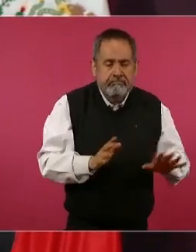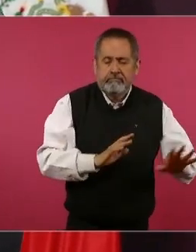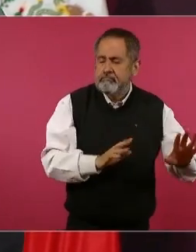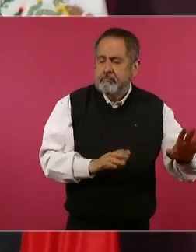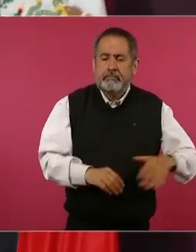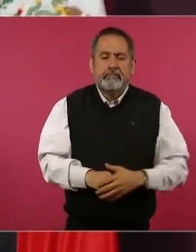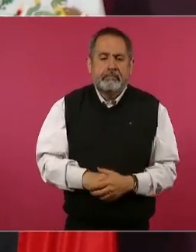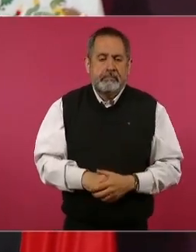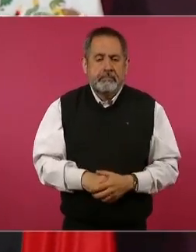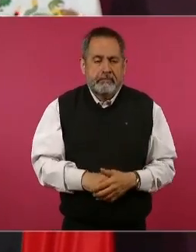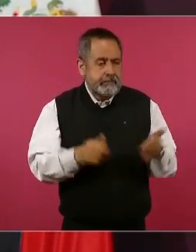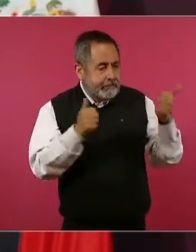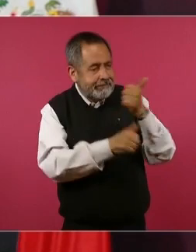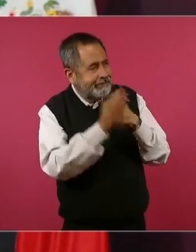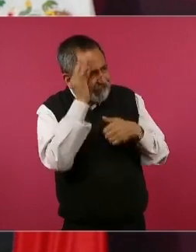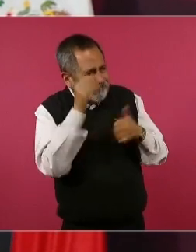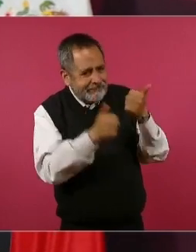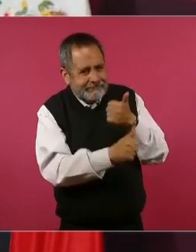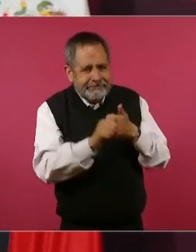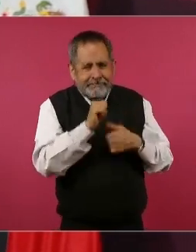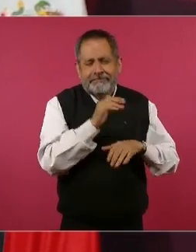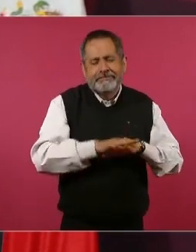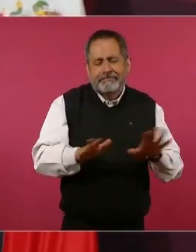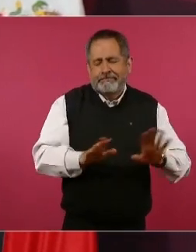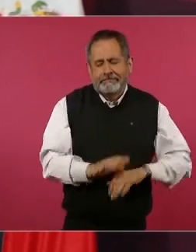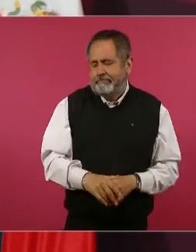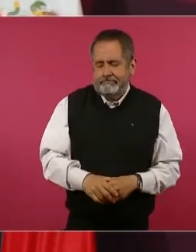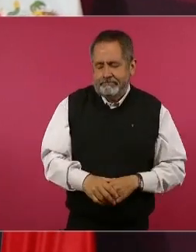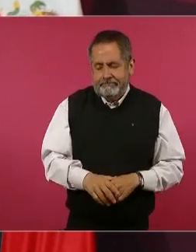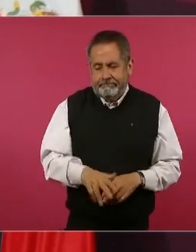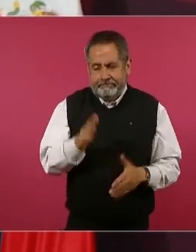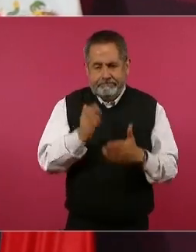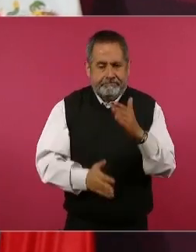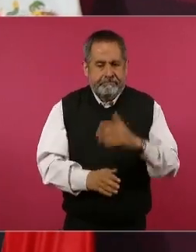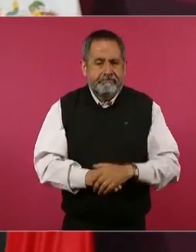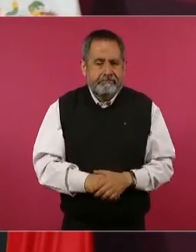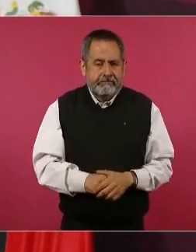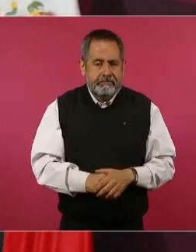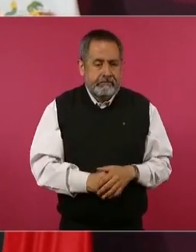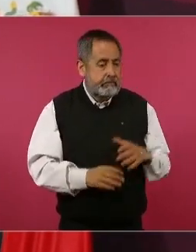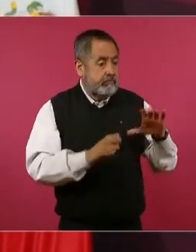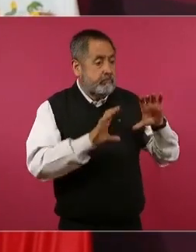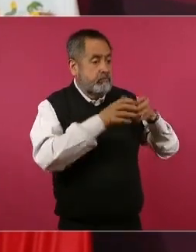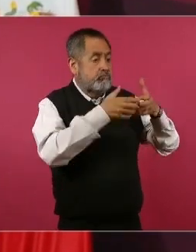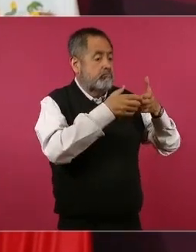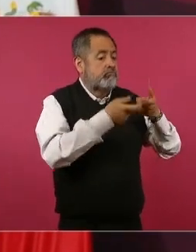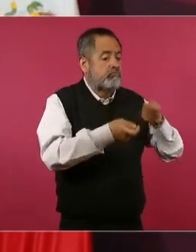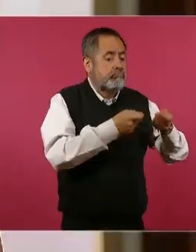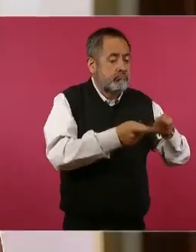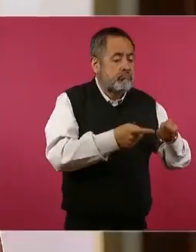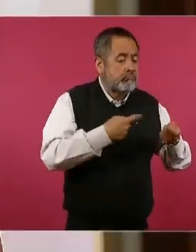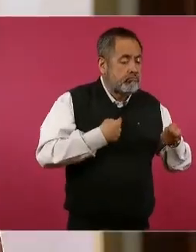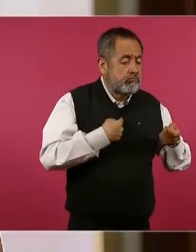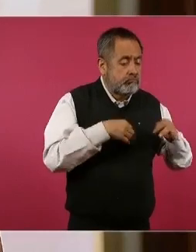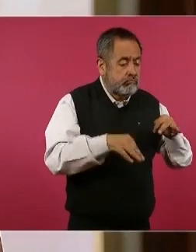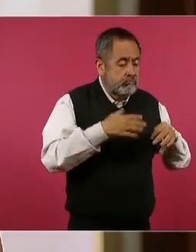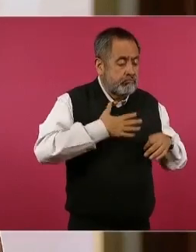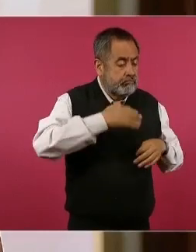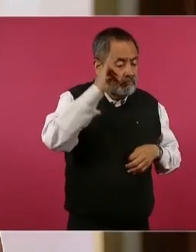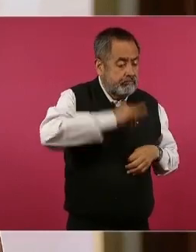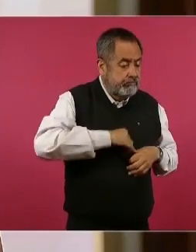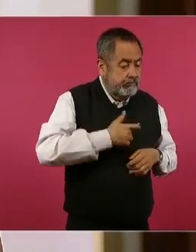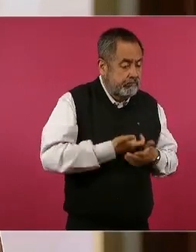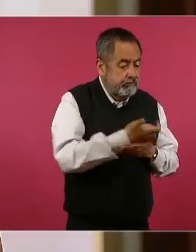o sea, no van a ser empleados de particulares ni de las cúpulas de poder